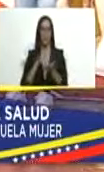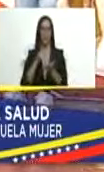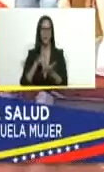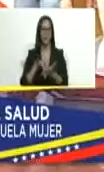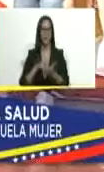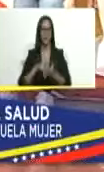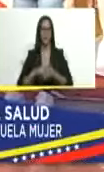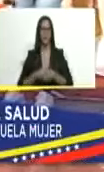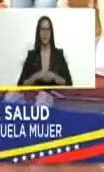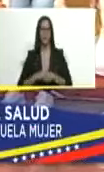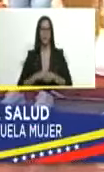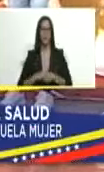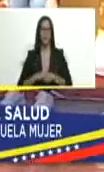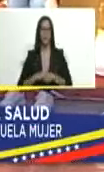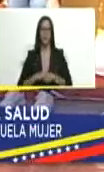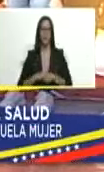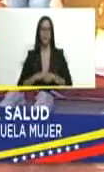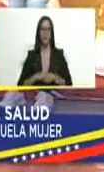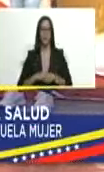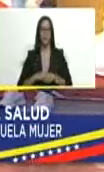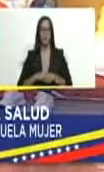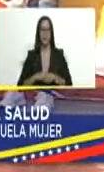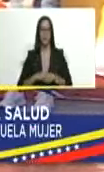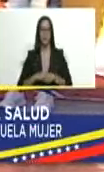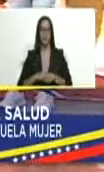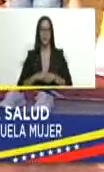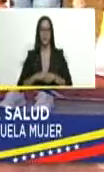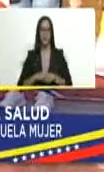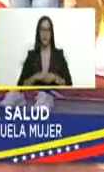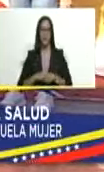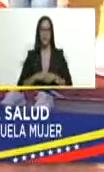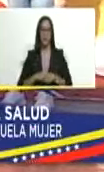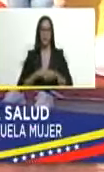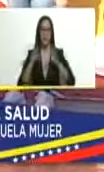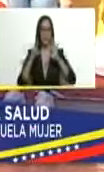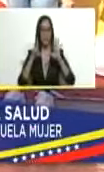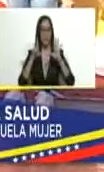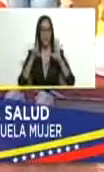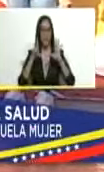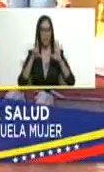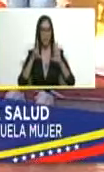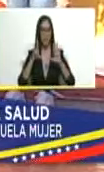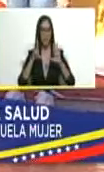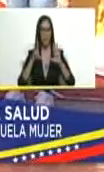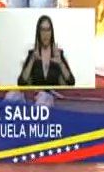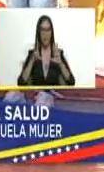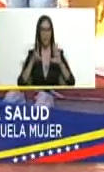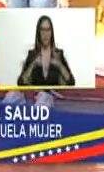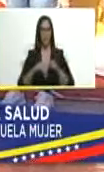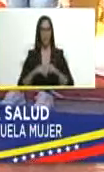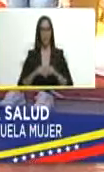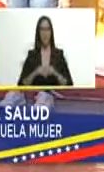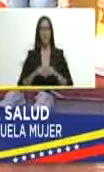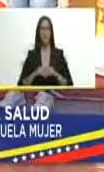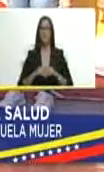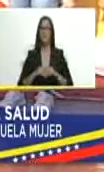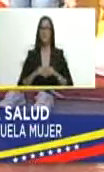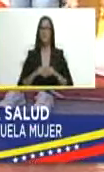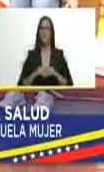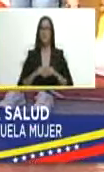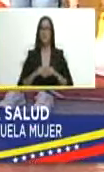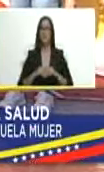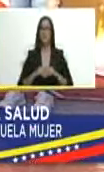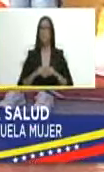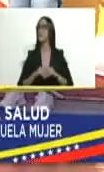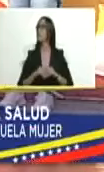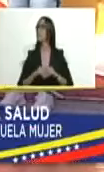comunicadoras populares. Ibemar. Y el séptimo, el vértice verde ecologista, animalista, ¿quién